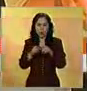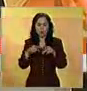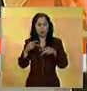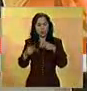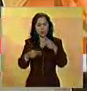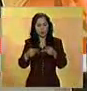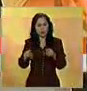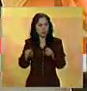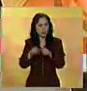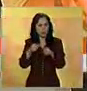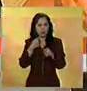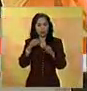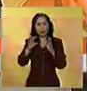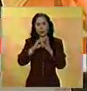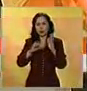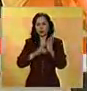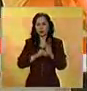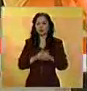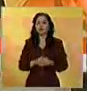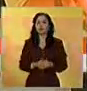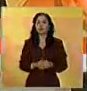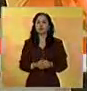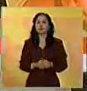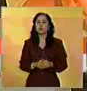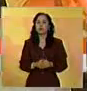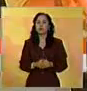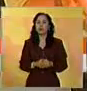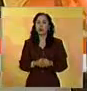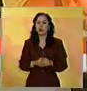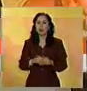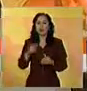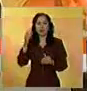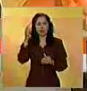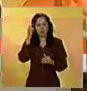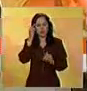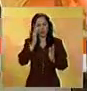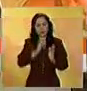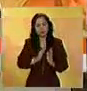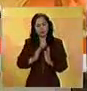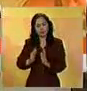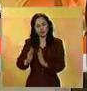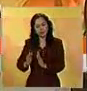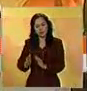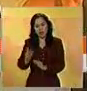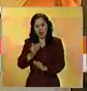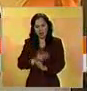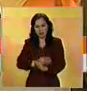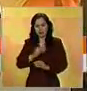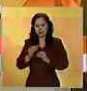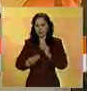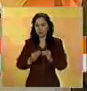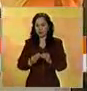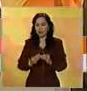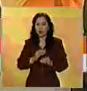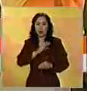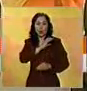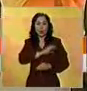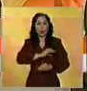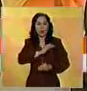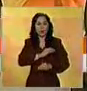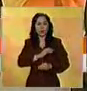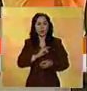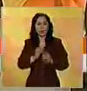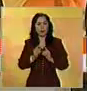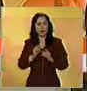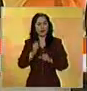procedimiento constitucional. En función de este cronograma que ha sido preestablecido por la comisión mixta